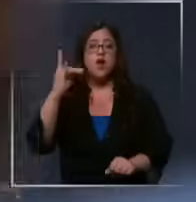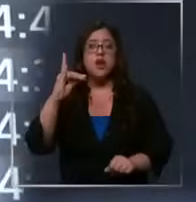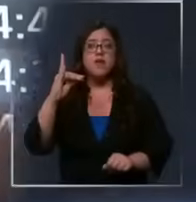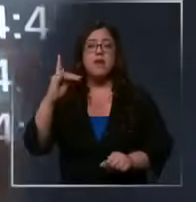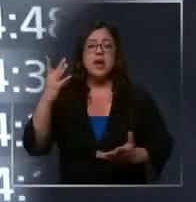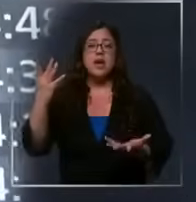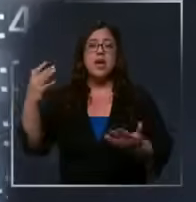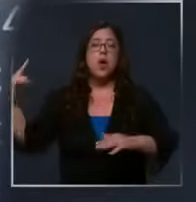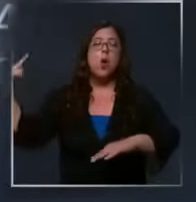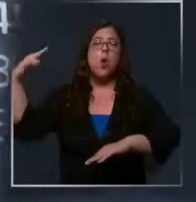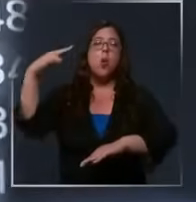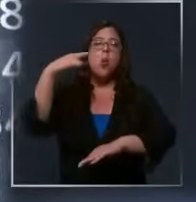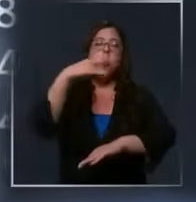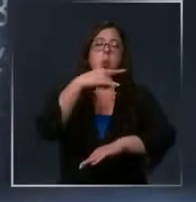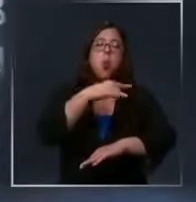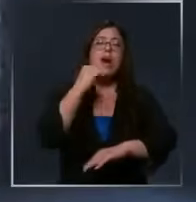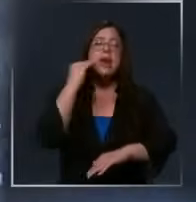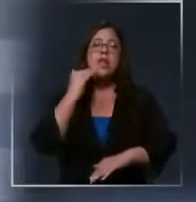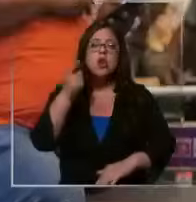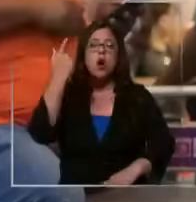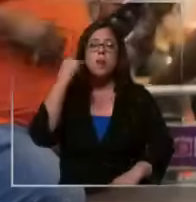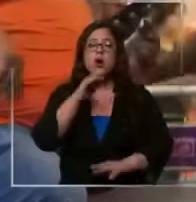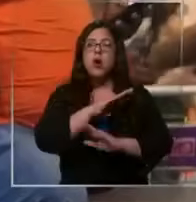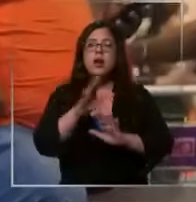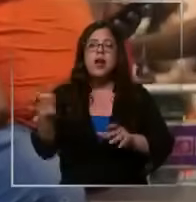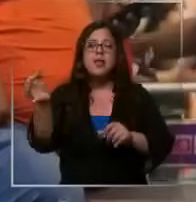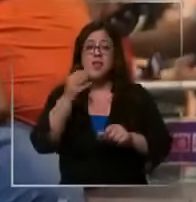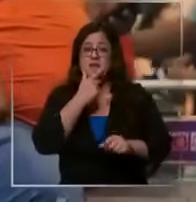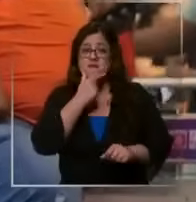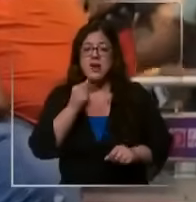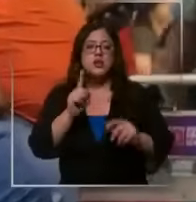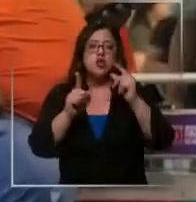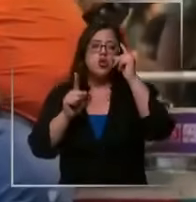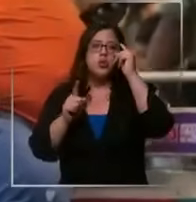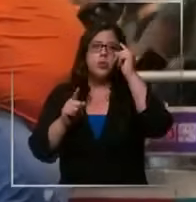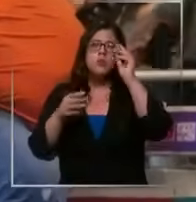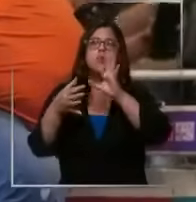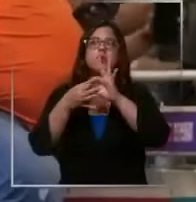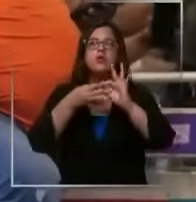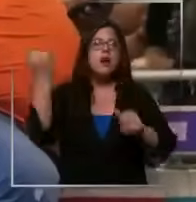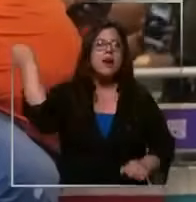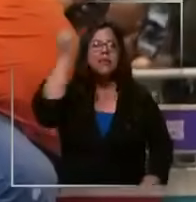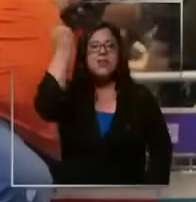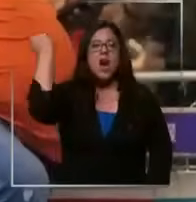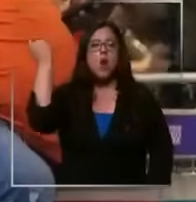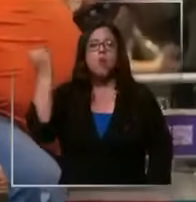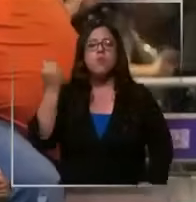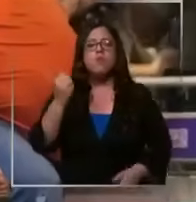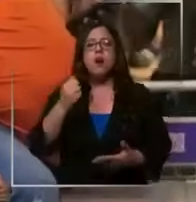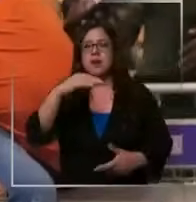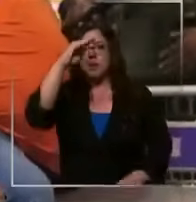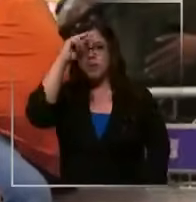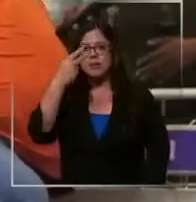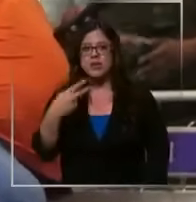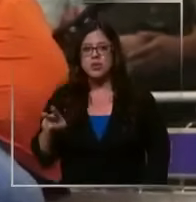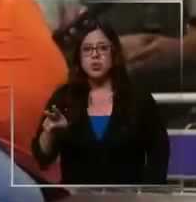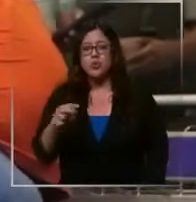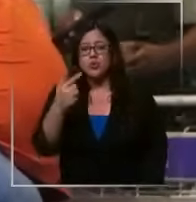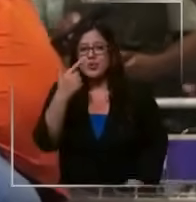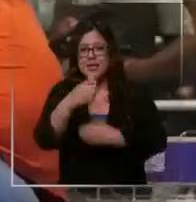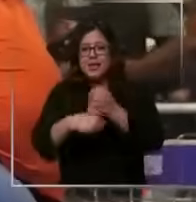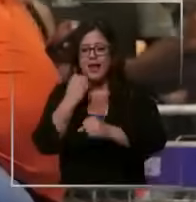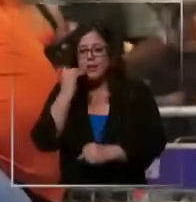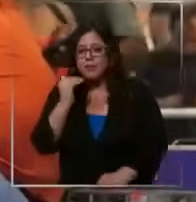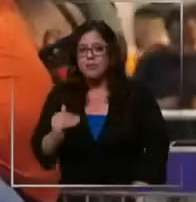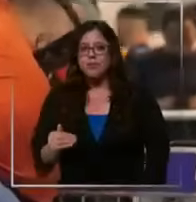Bolivia, donde venía el pequeño, pero nadie dijo que sería fácil por el trauma que representa todo lo que ha vivido en sus cortos